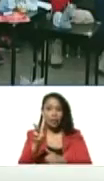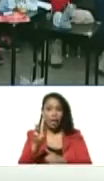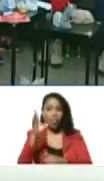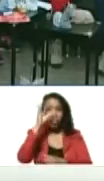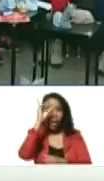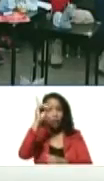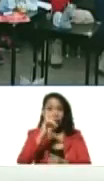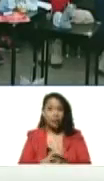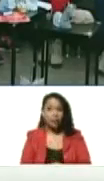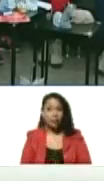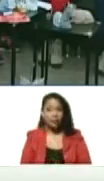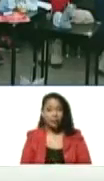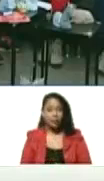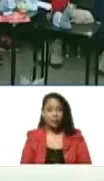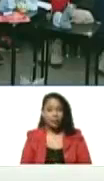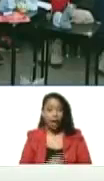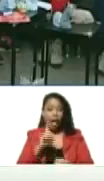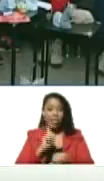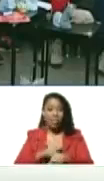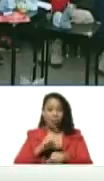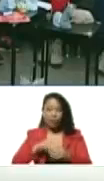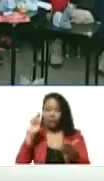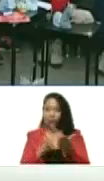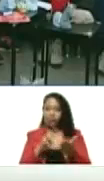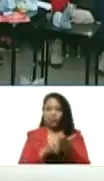Rodríguez, en tiempo real,